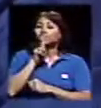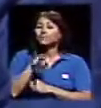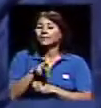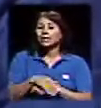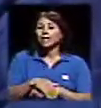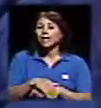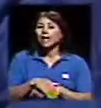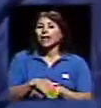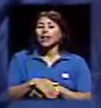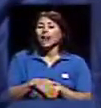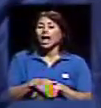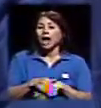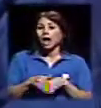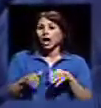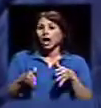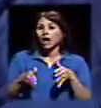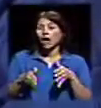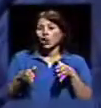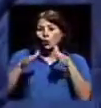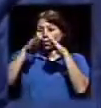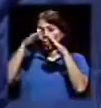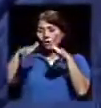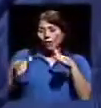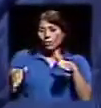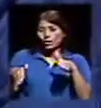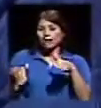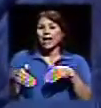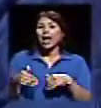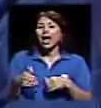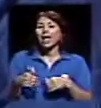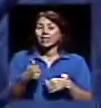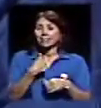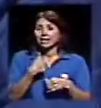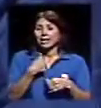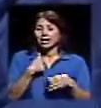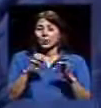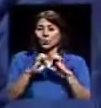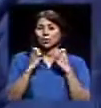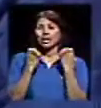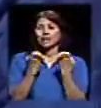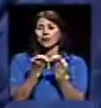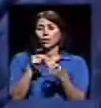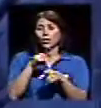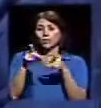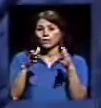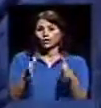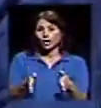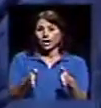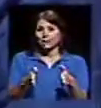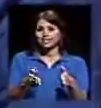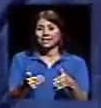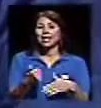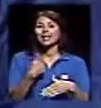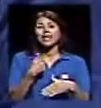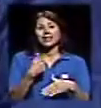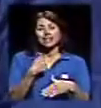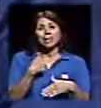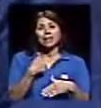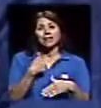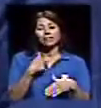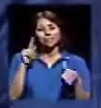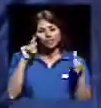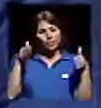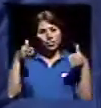un equipo de profesionales que se dedican a estos temas y efectivamente elaboran una certificación